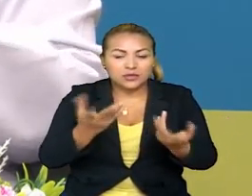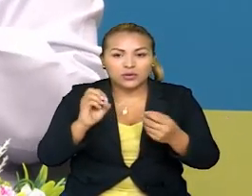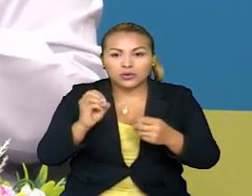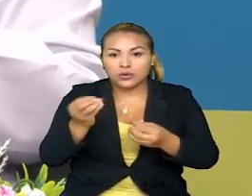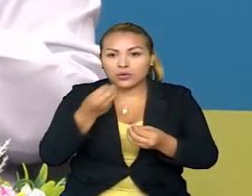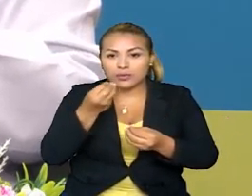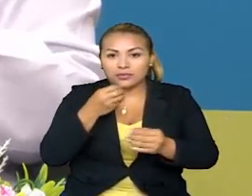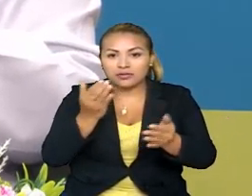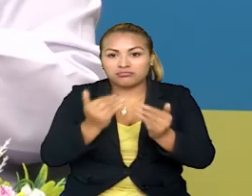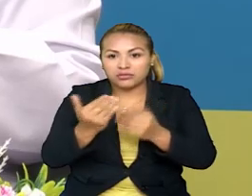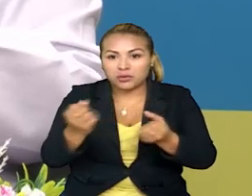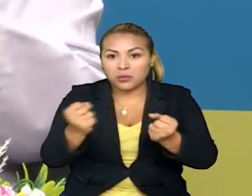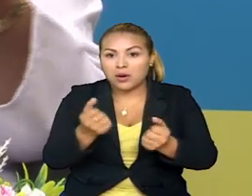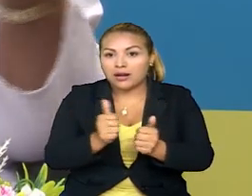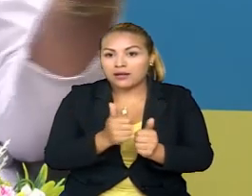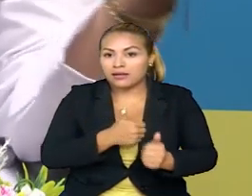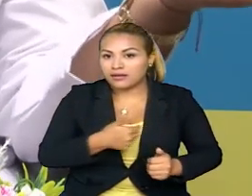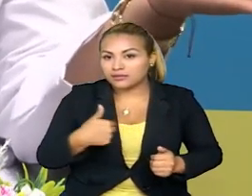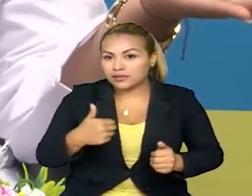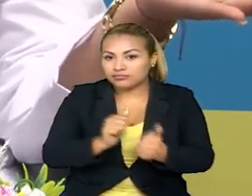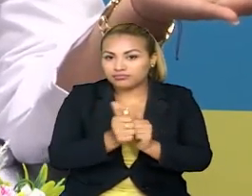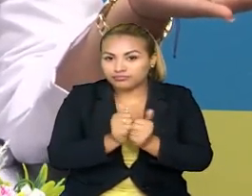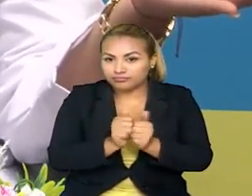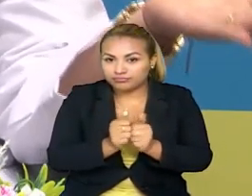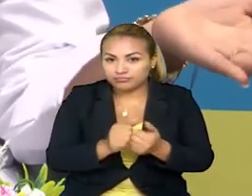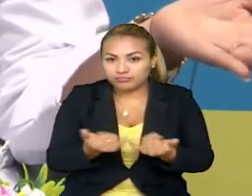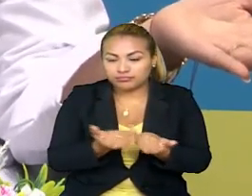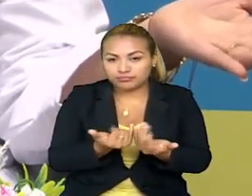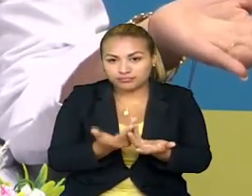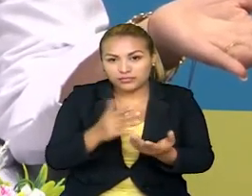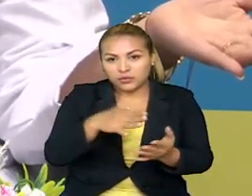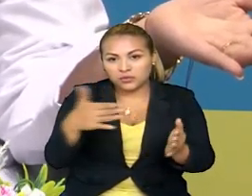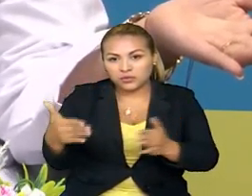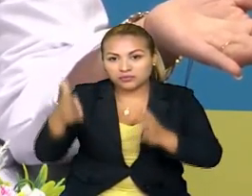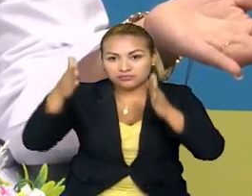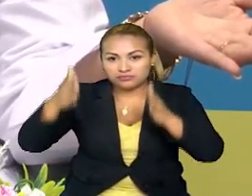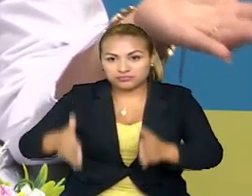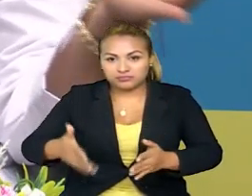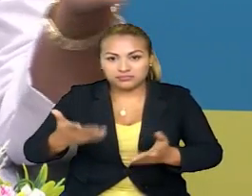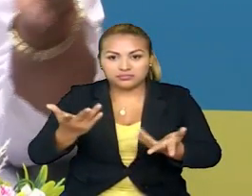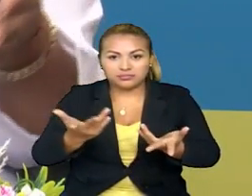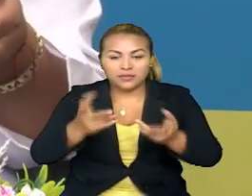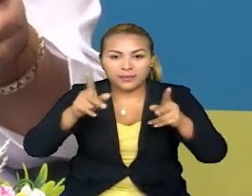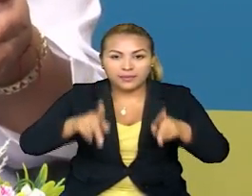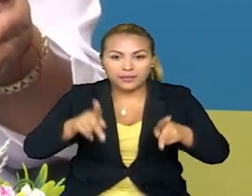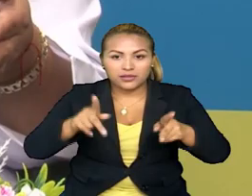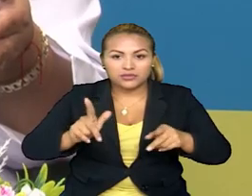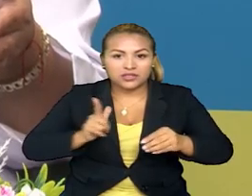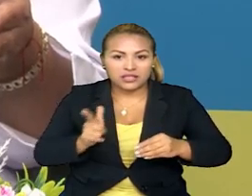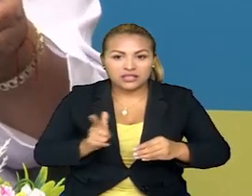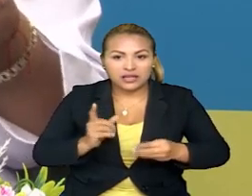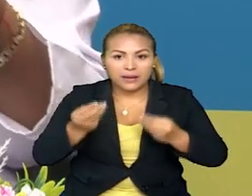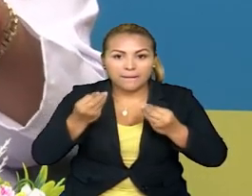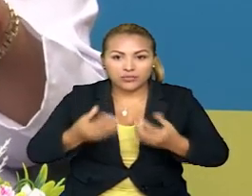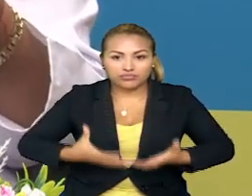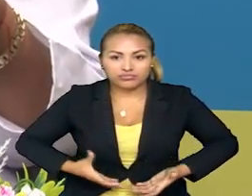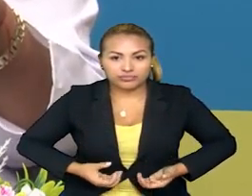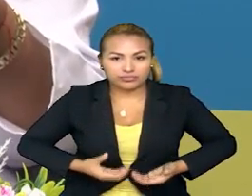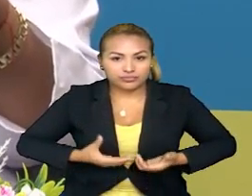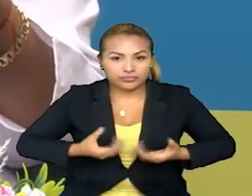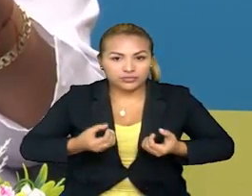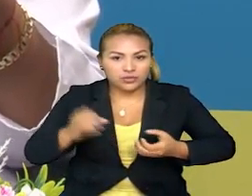hacer ejercicio cuál es la alimentación del paciente que tiene una enfermedad autoinmune o el paciente que tenga algún cáncer o qué